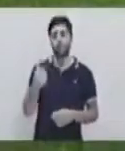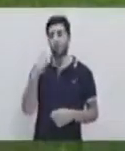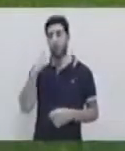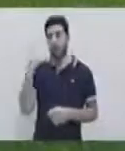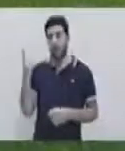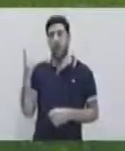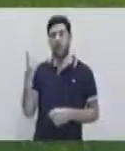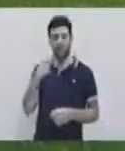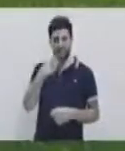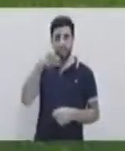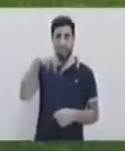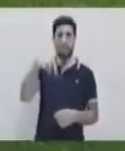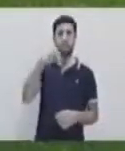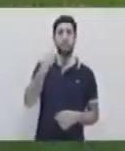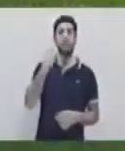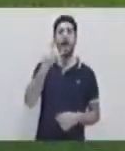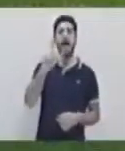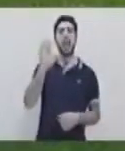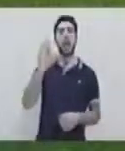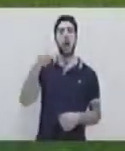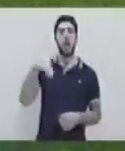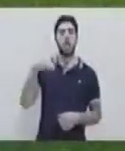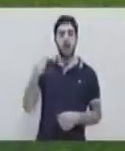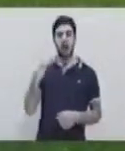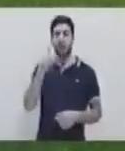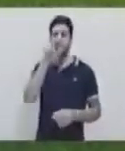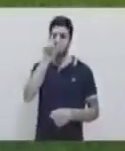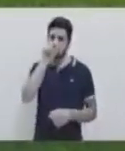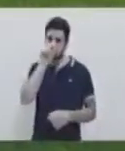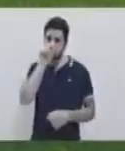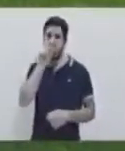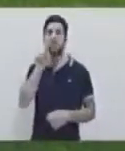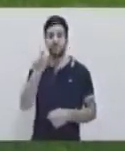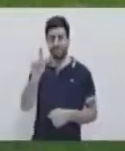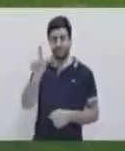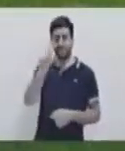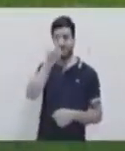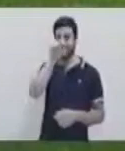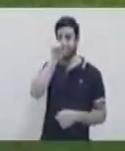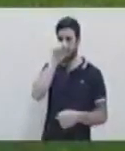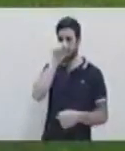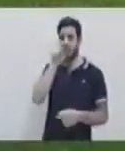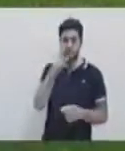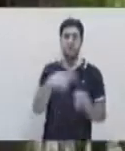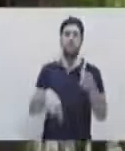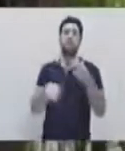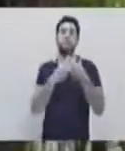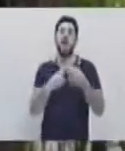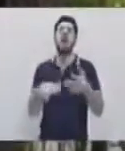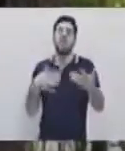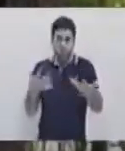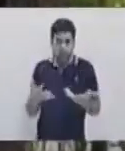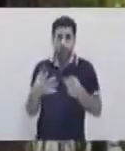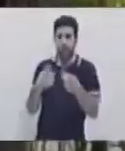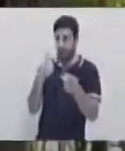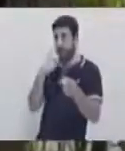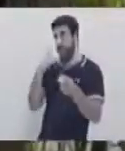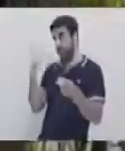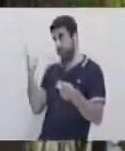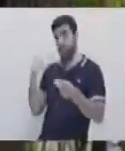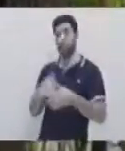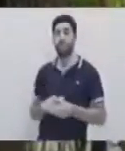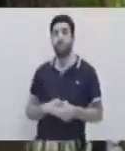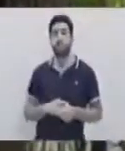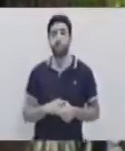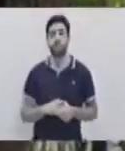nueva cuenta vamos a hacer el piquito que siempre hacemos para todos los animales. Con el pulgar y el índice lo colocamos enfrente de